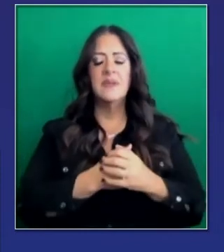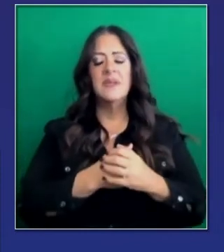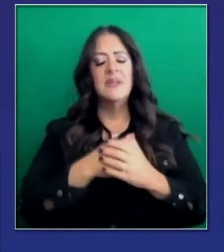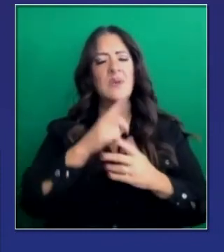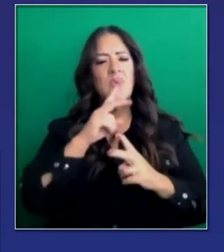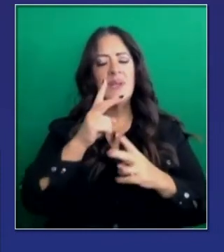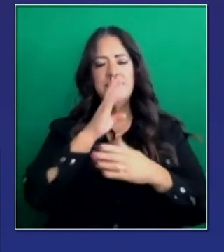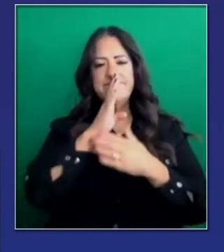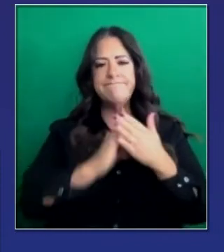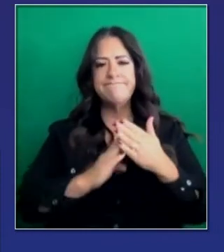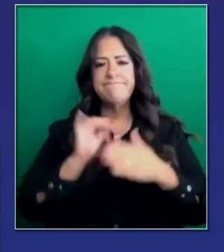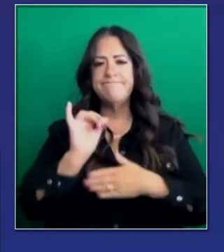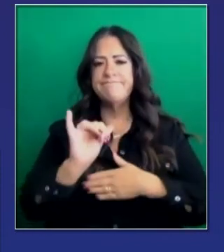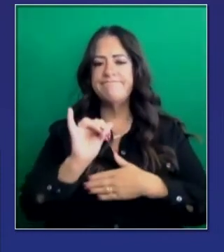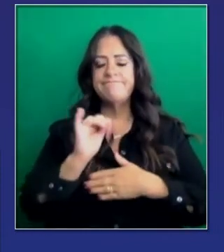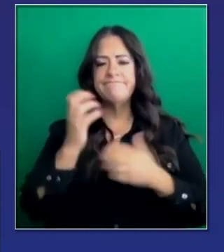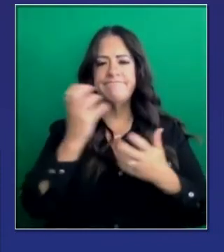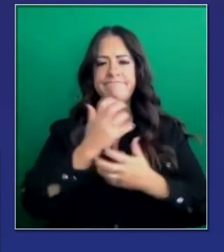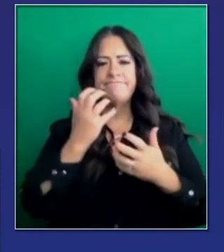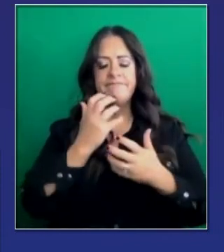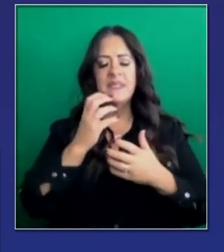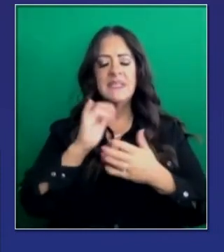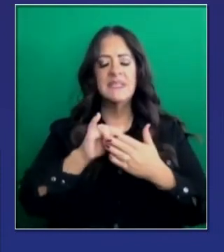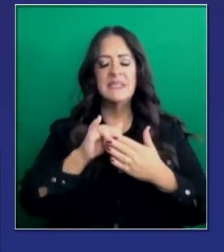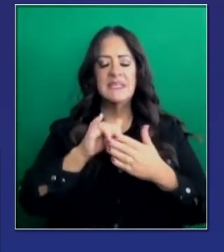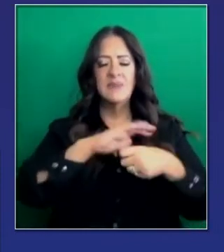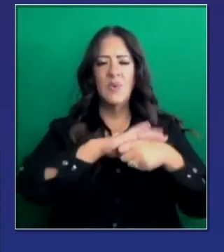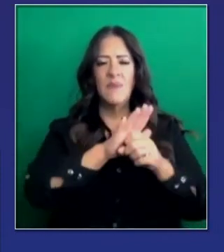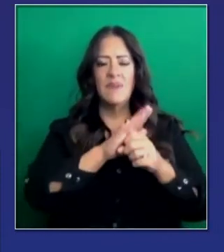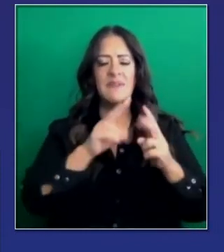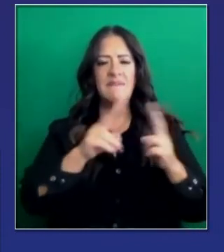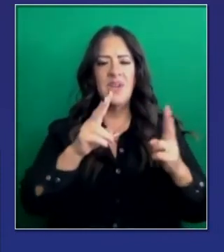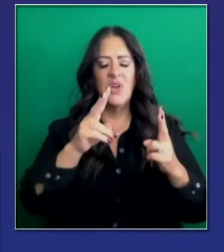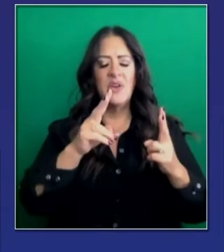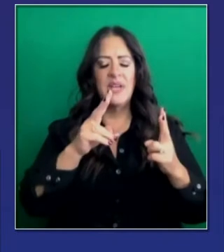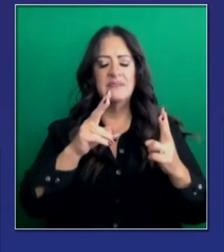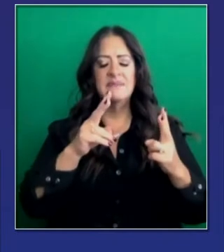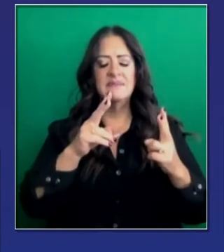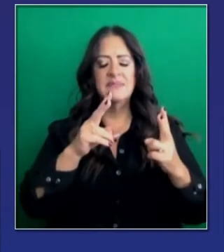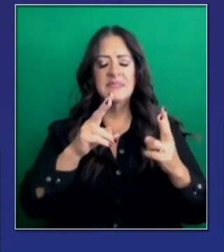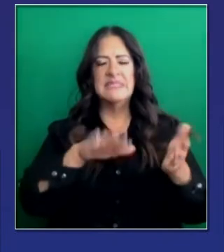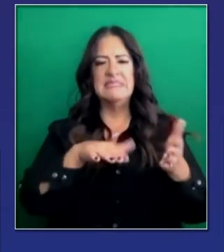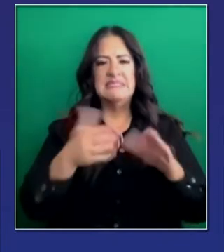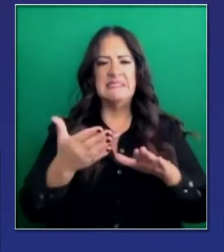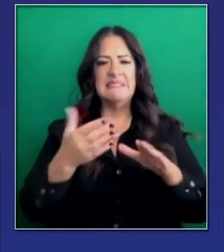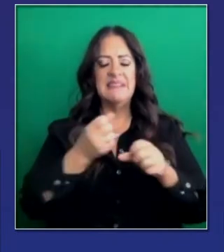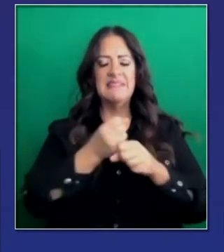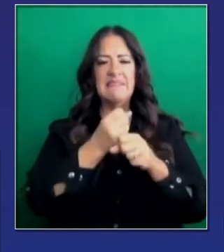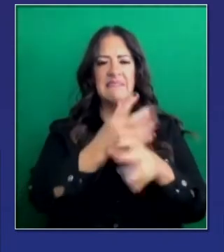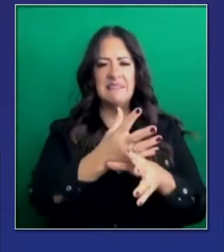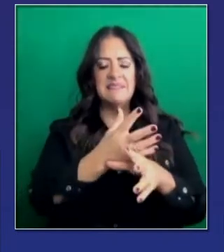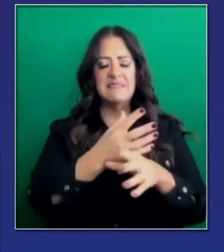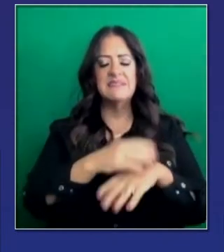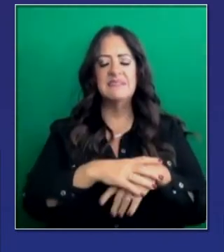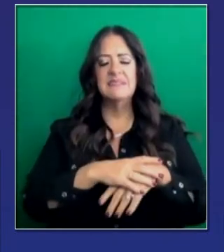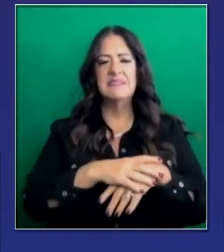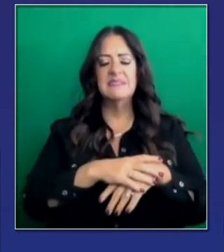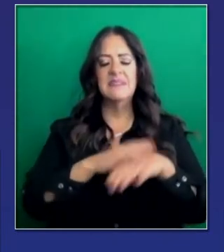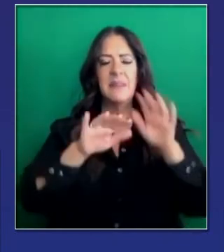recordatorio importante de que tan mortal es esta pandemia y todavía lo es sé que hace unas cuantas